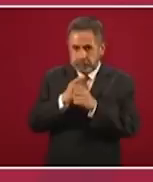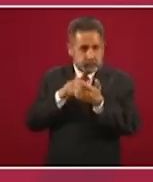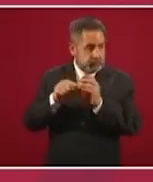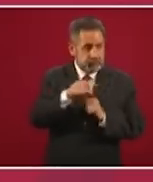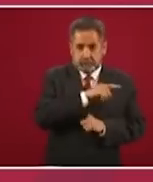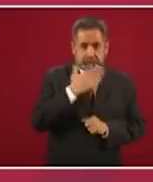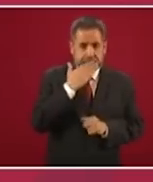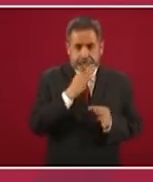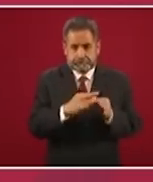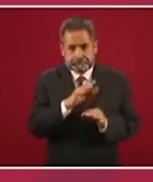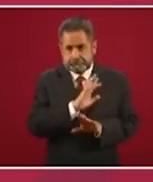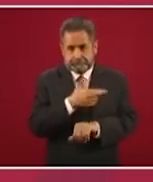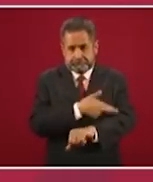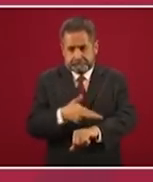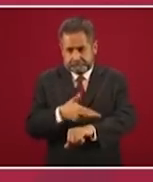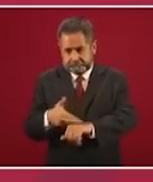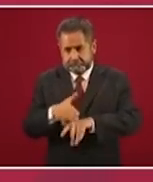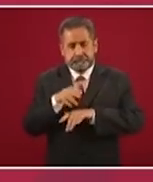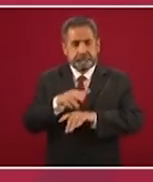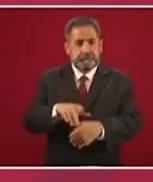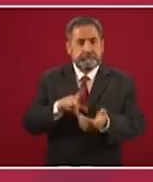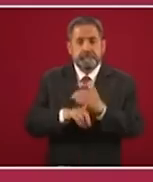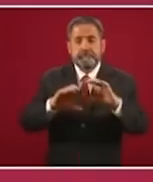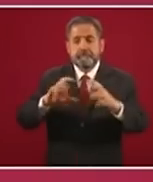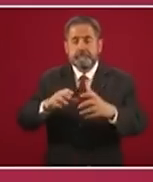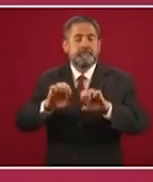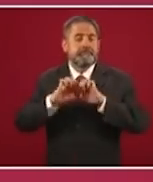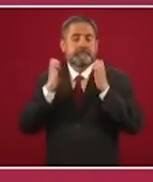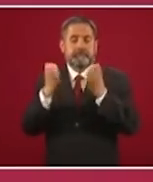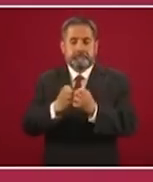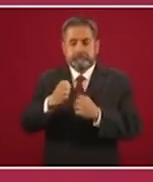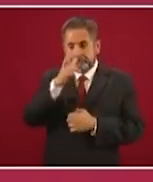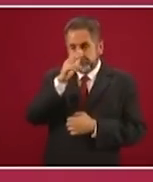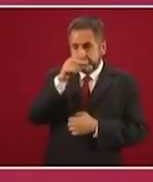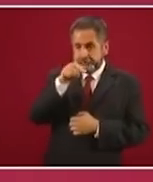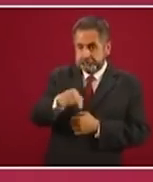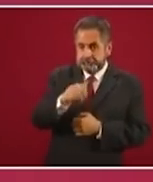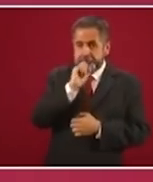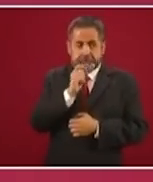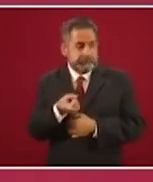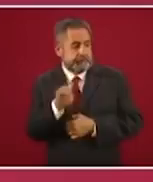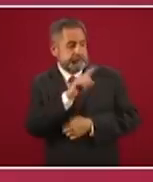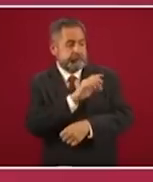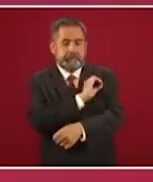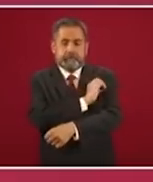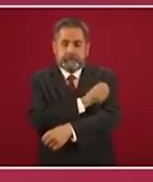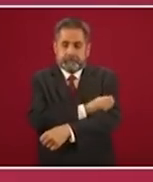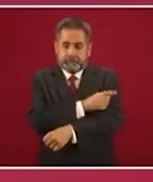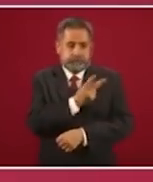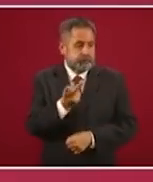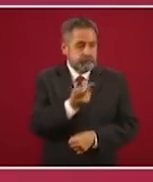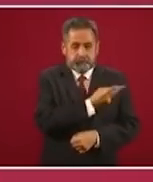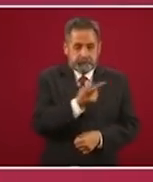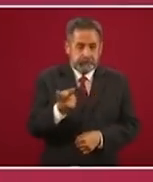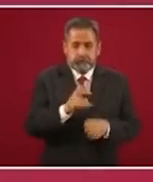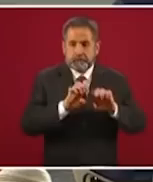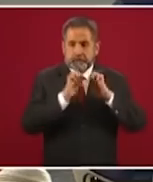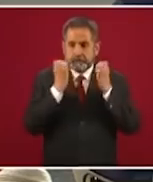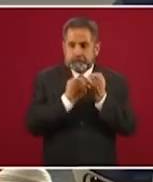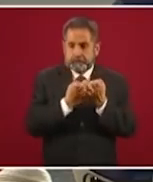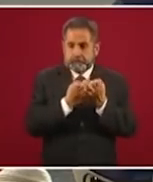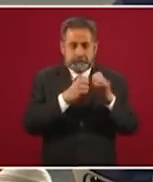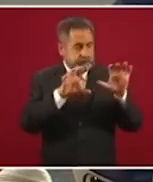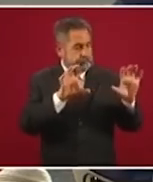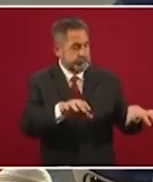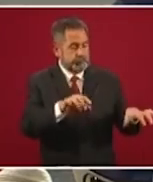lo del estadio de Hermosillo y se va a resolver también lo de Ciudad Obregón, el estadio de Ciudad Obregón, que no